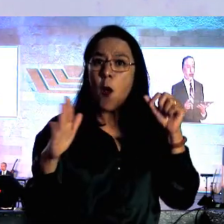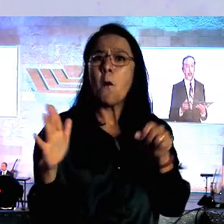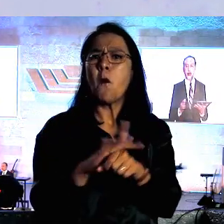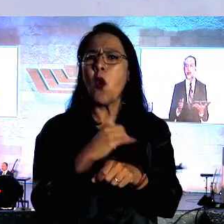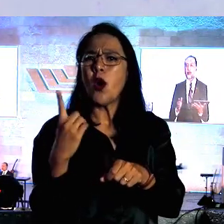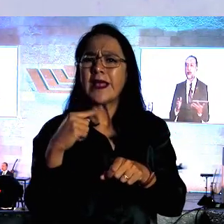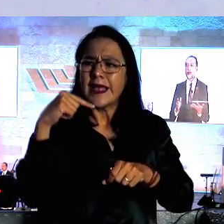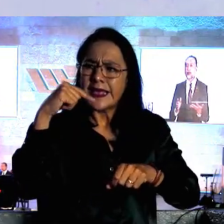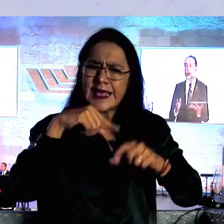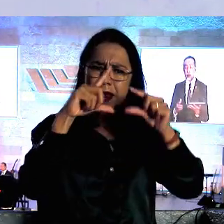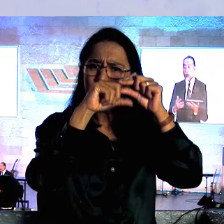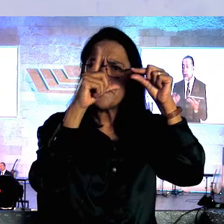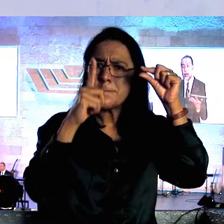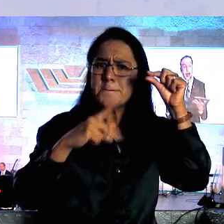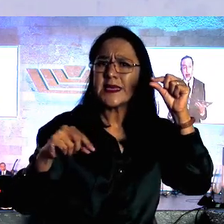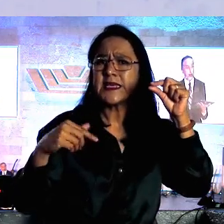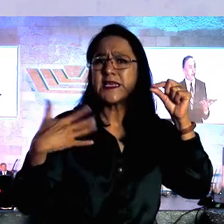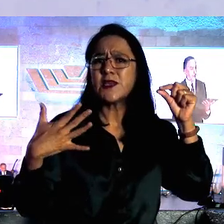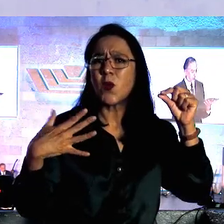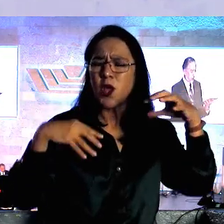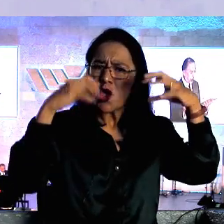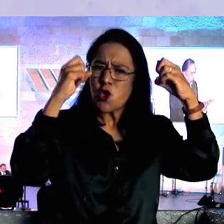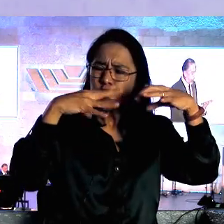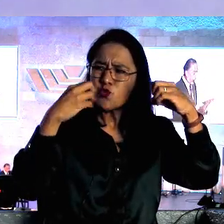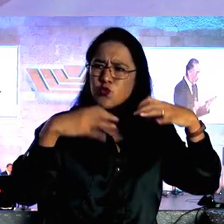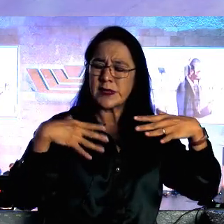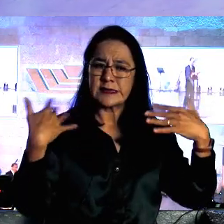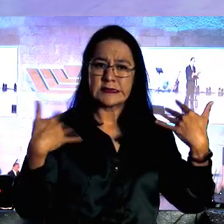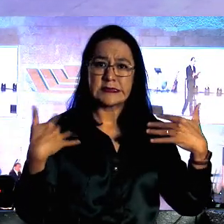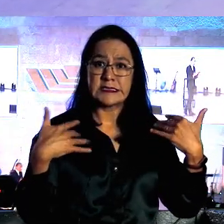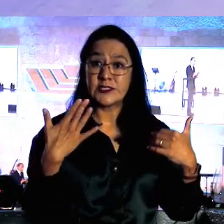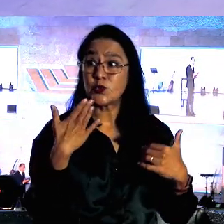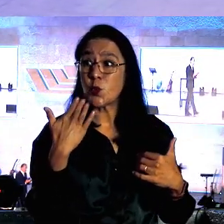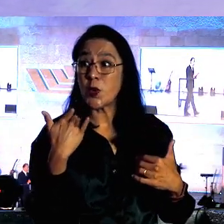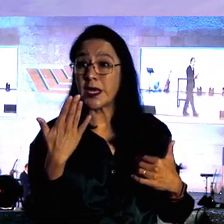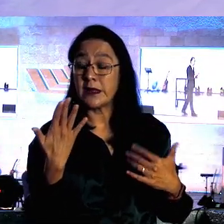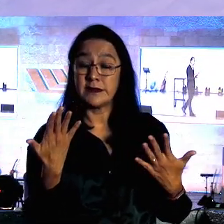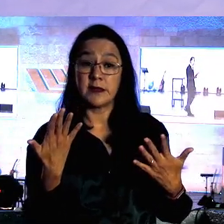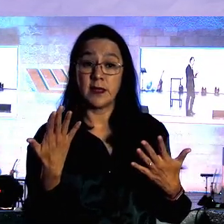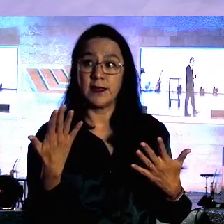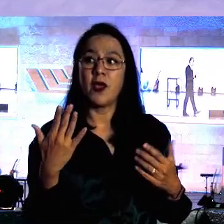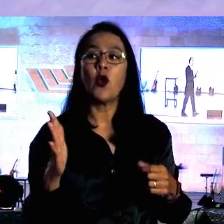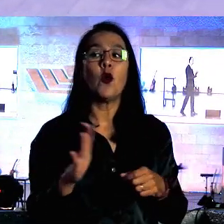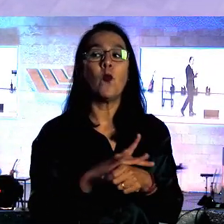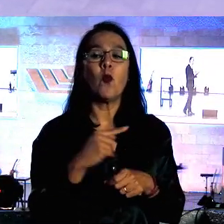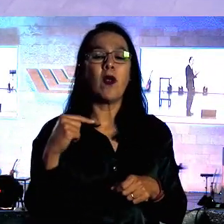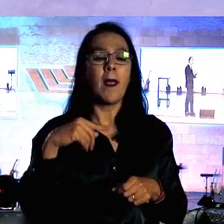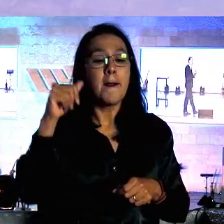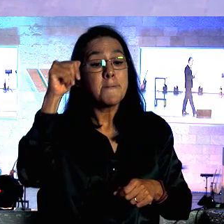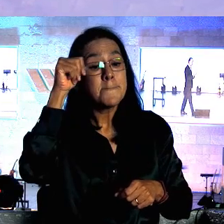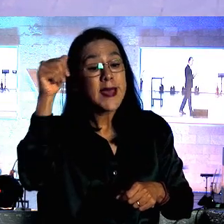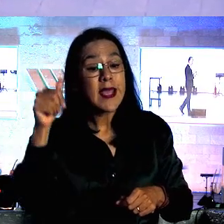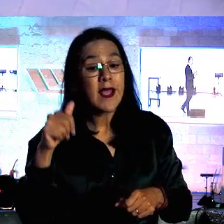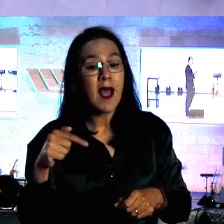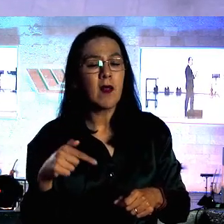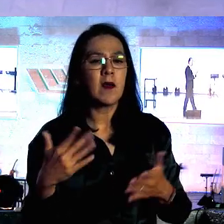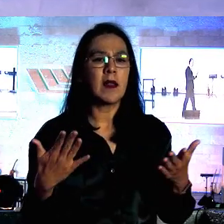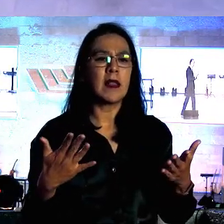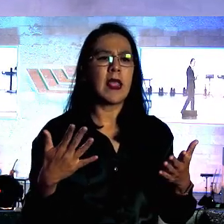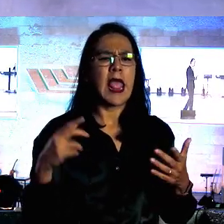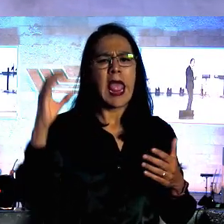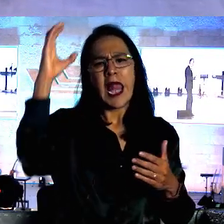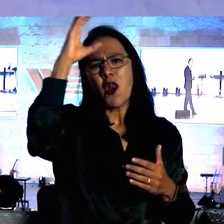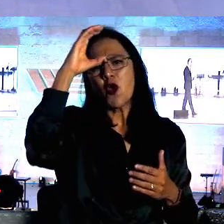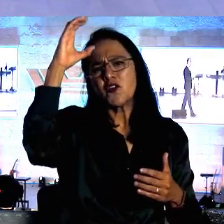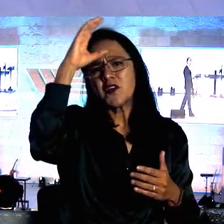¿por qué? por el pecado a lo mejor los científicos nos van a decir no es que el cambio climático a lo mejor